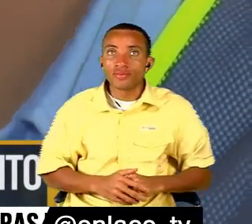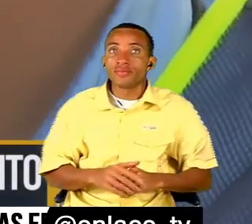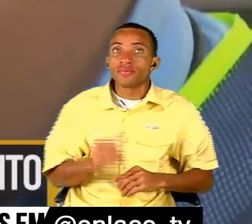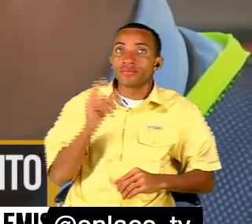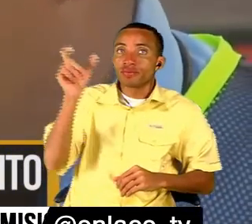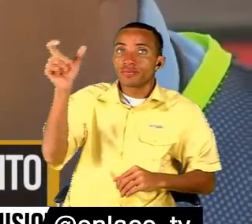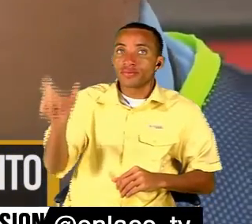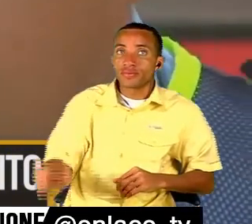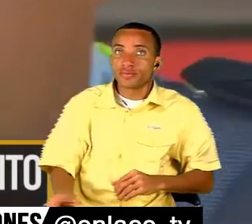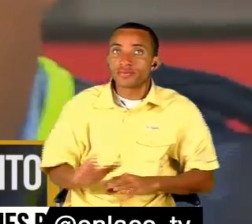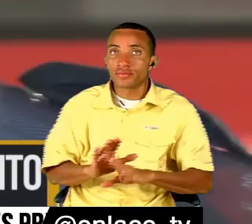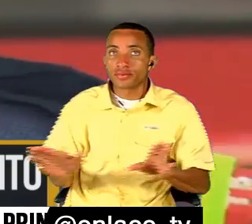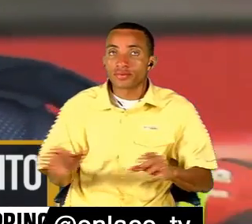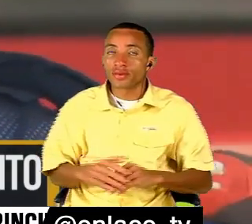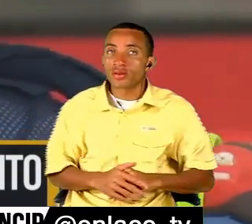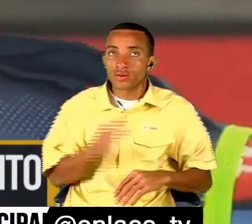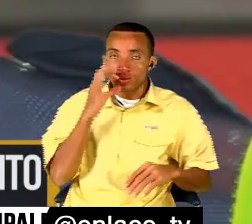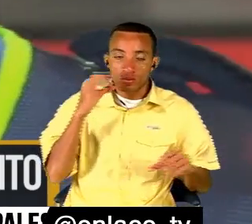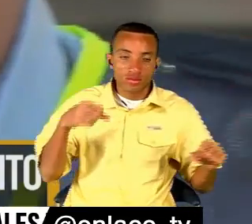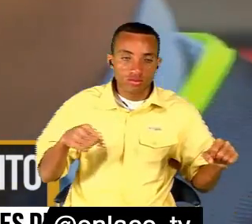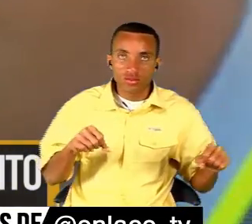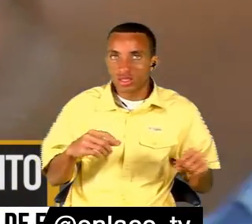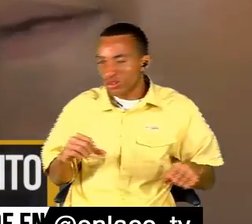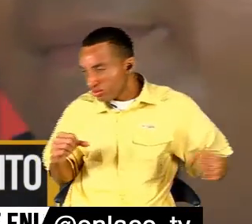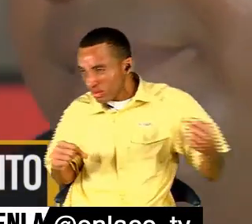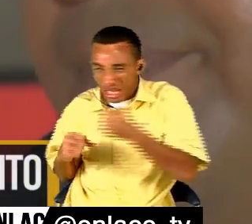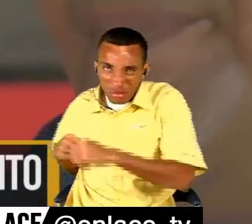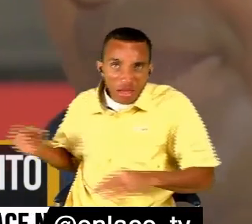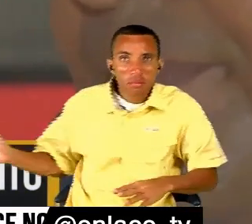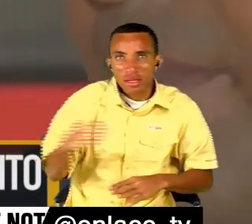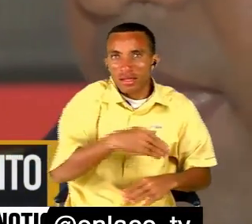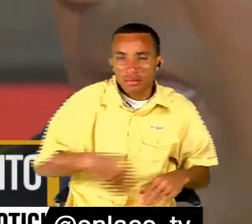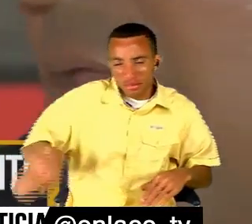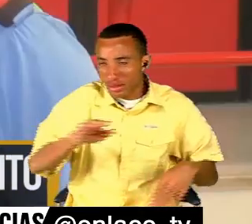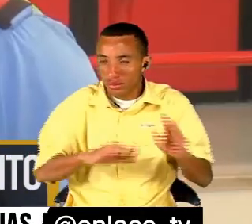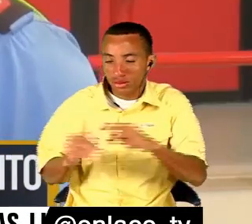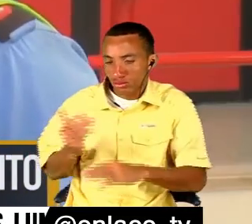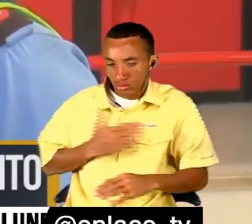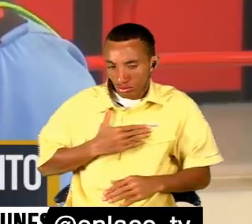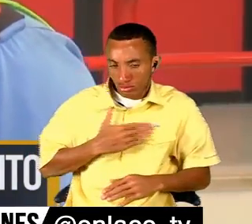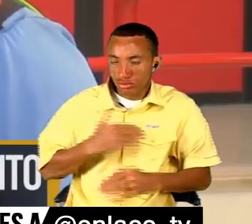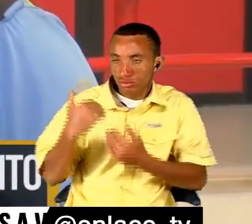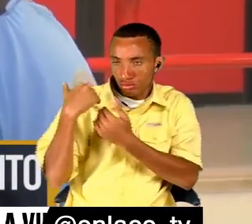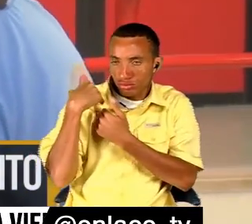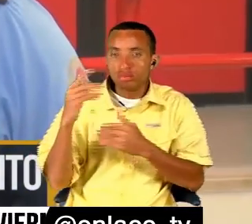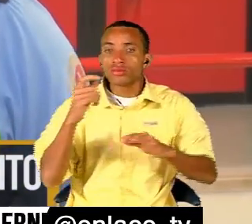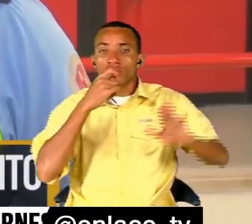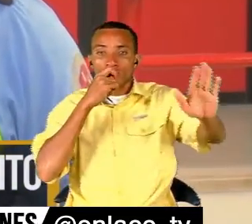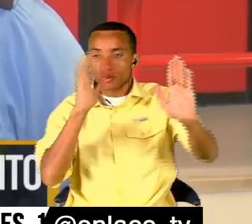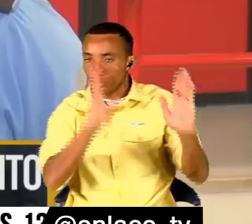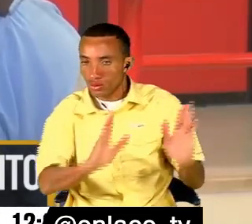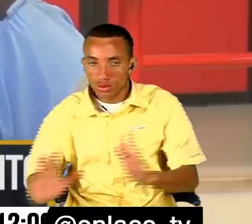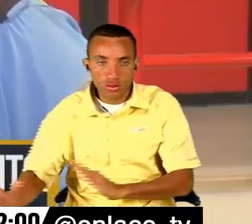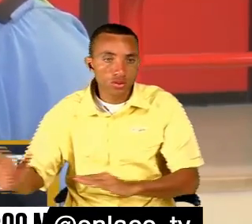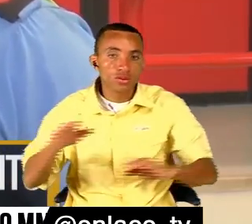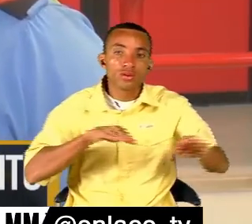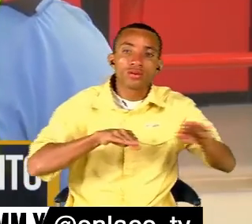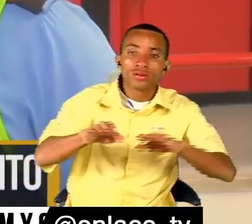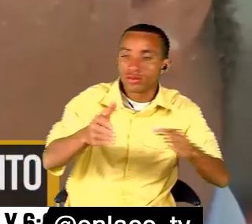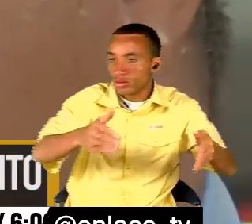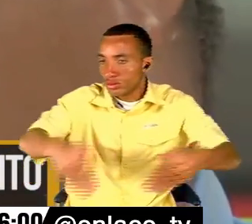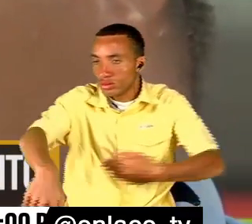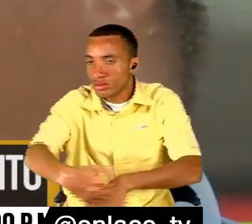de forma energúmena, el motociclista la emprendió a golpes contra el agente de tránsito, quien cumplía su labor de garantizar la movilidad segura en calles del puerto